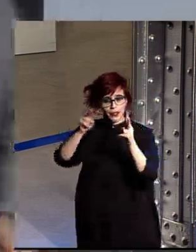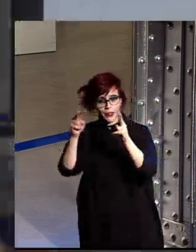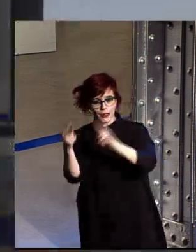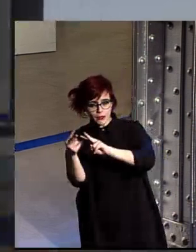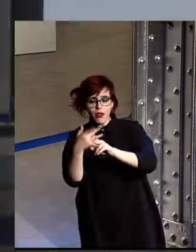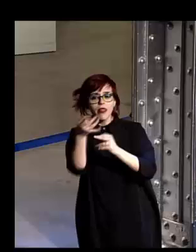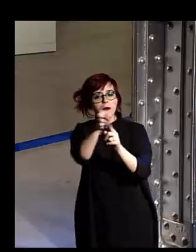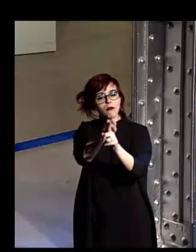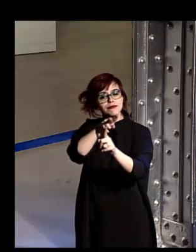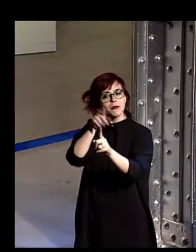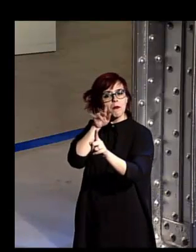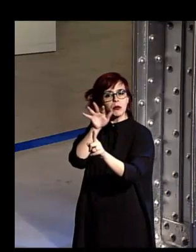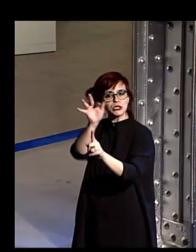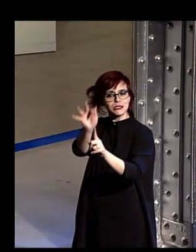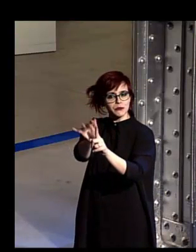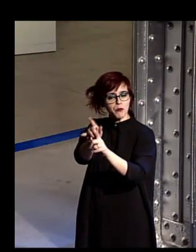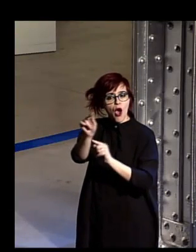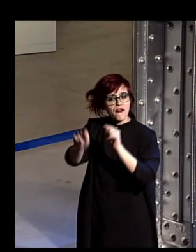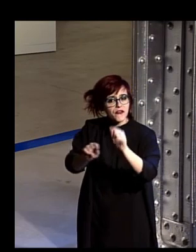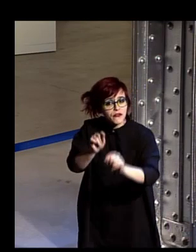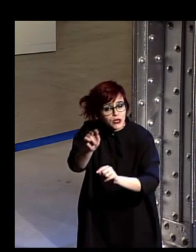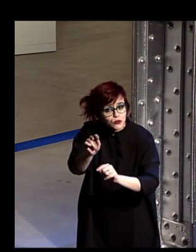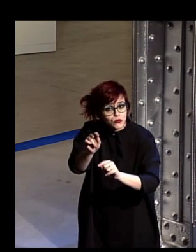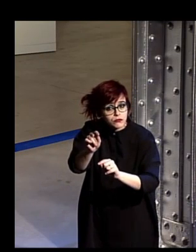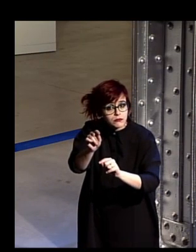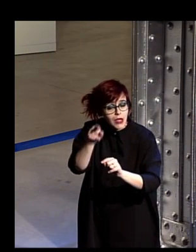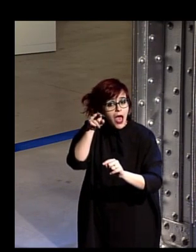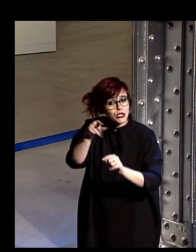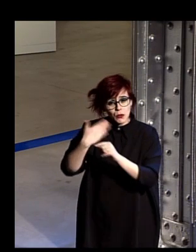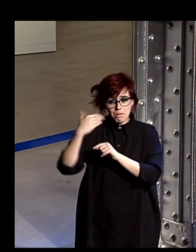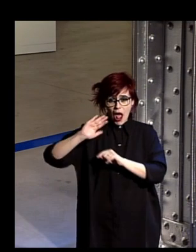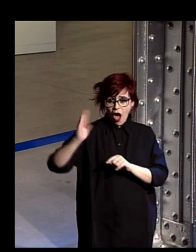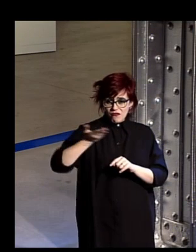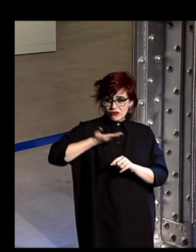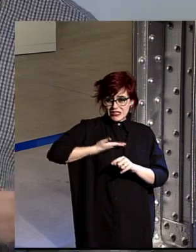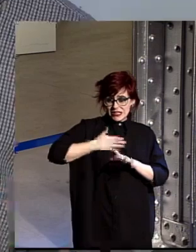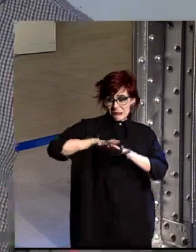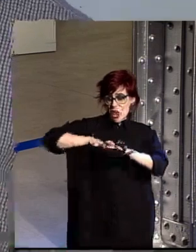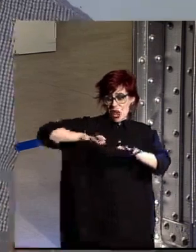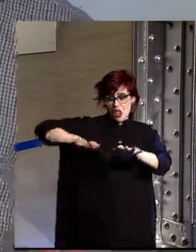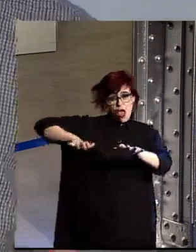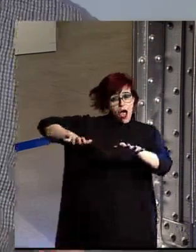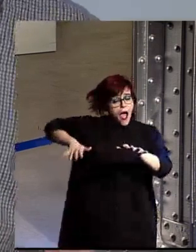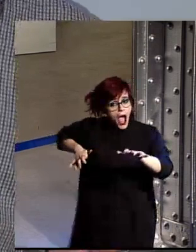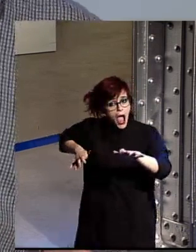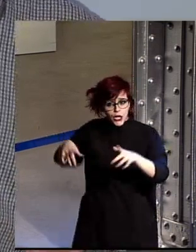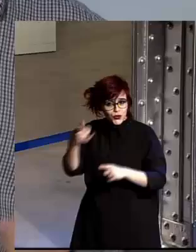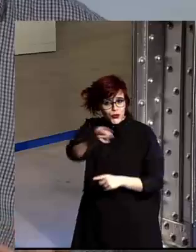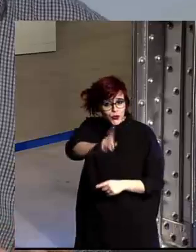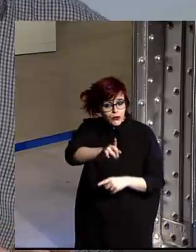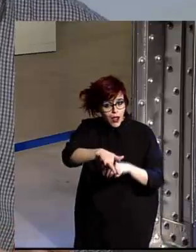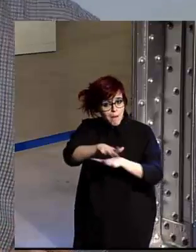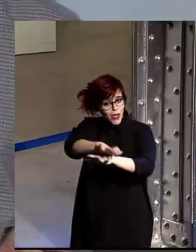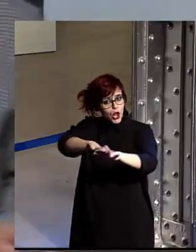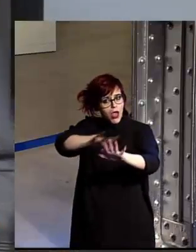forma más positiva. La mayoría de los virus no son malos para nosotros en absoluto. La gran mayoría, la inmensa mayoría,